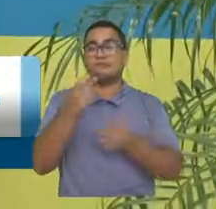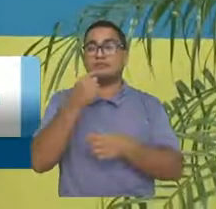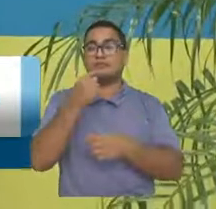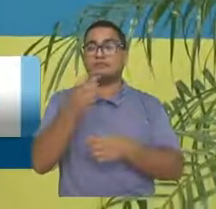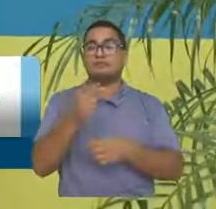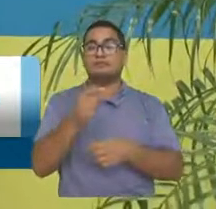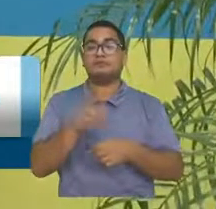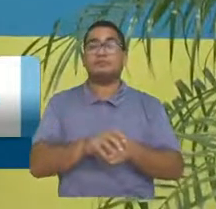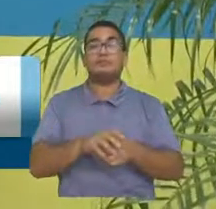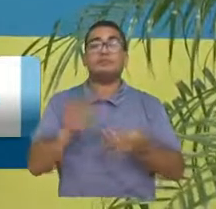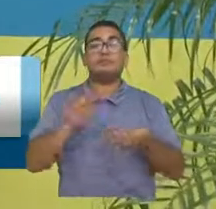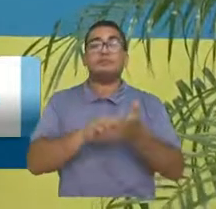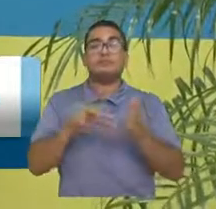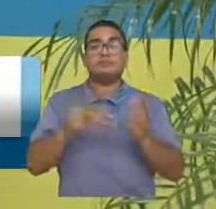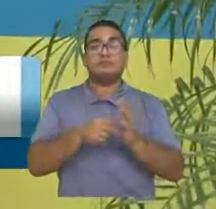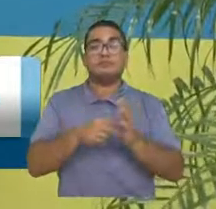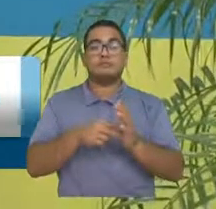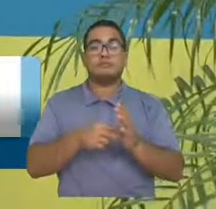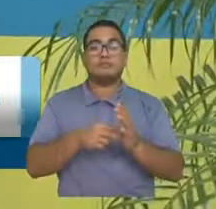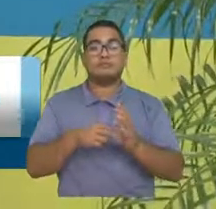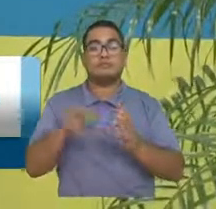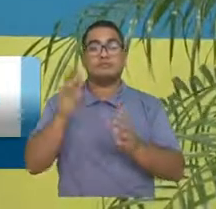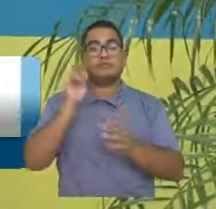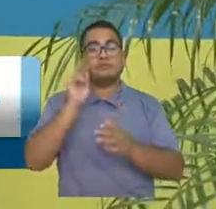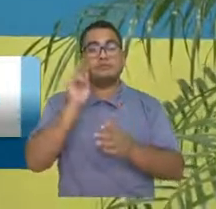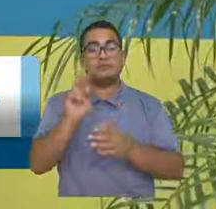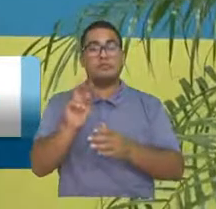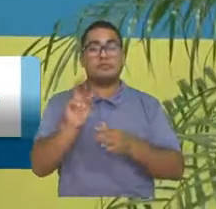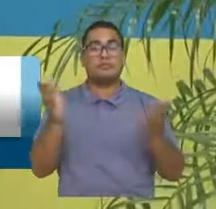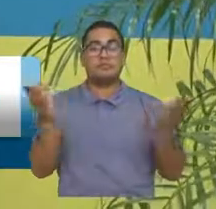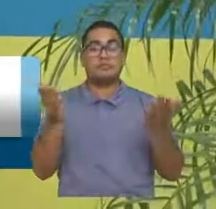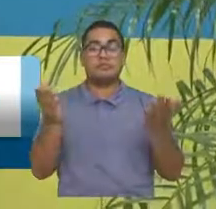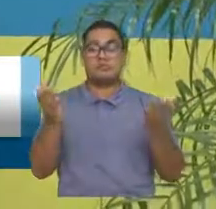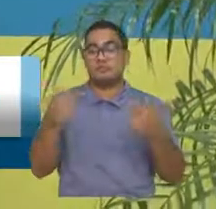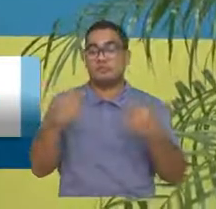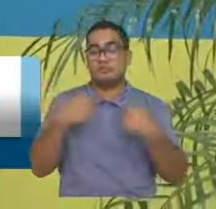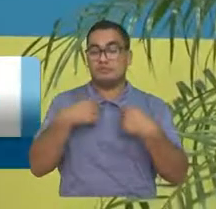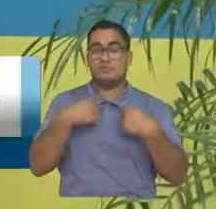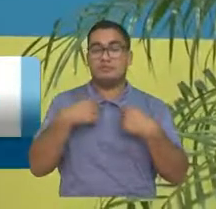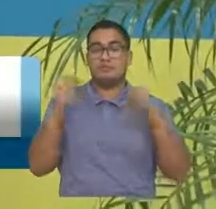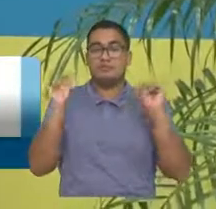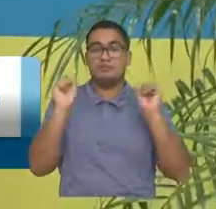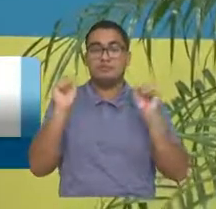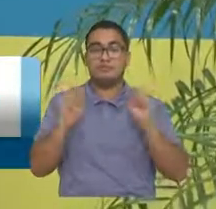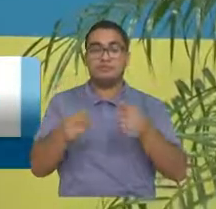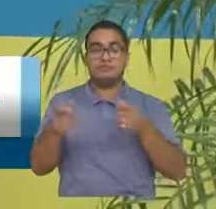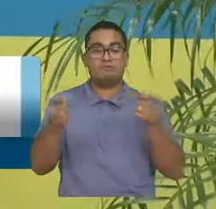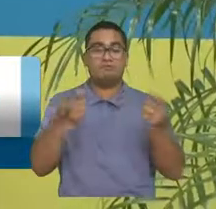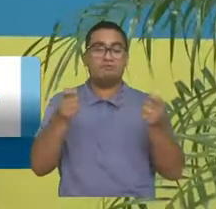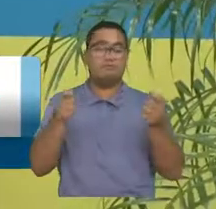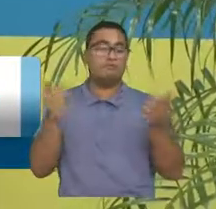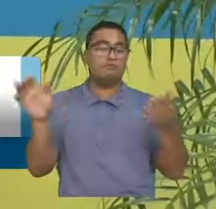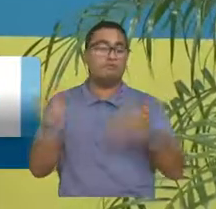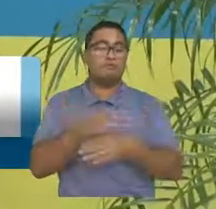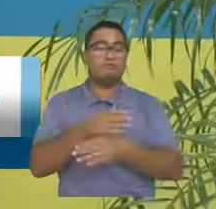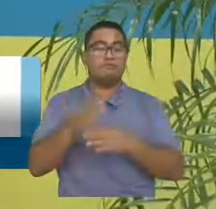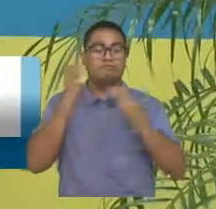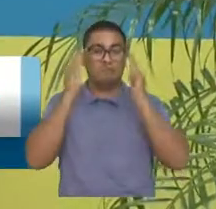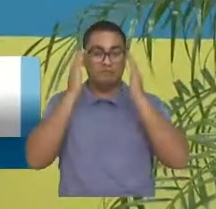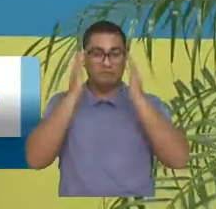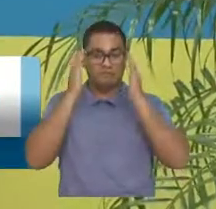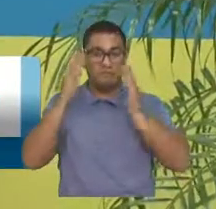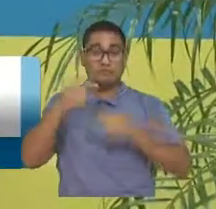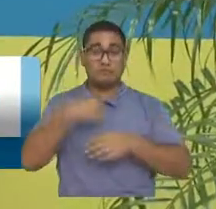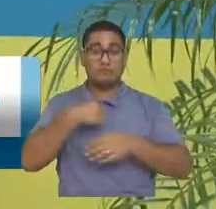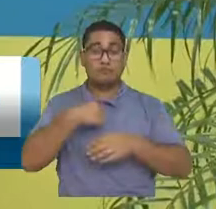Entonces, generalmente tiene que ver también con lo que yo puedo controlar en mi entorno. Y lo único que yo puedo